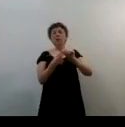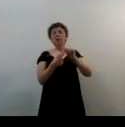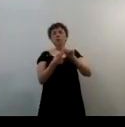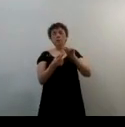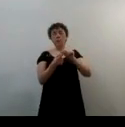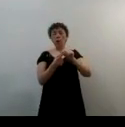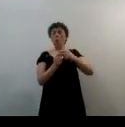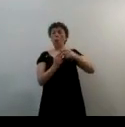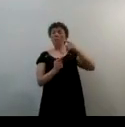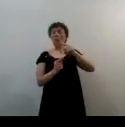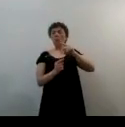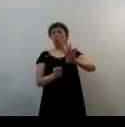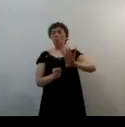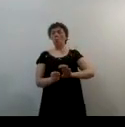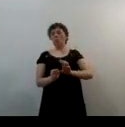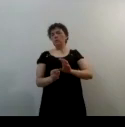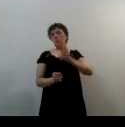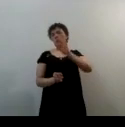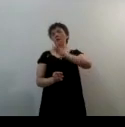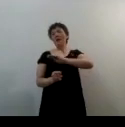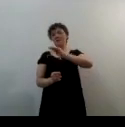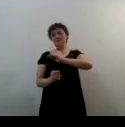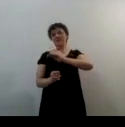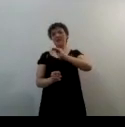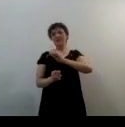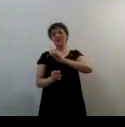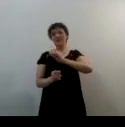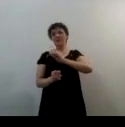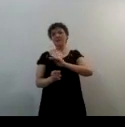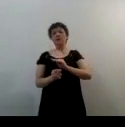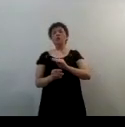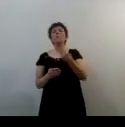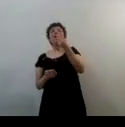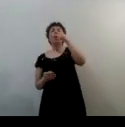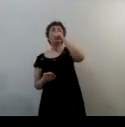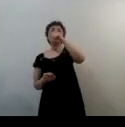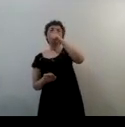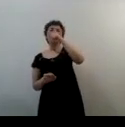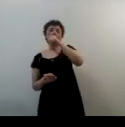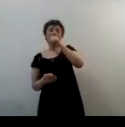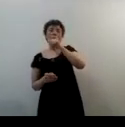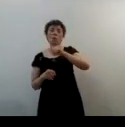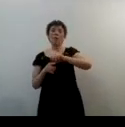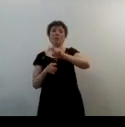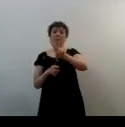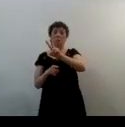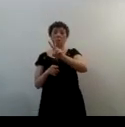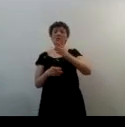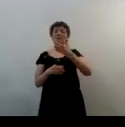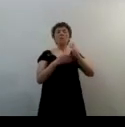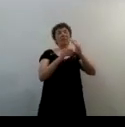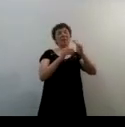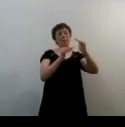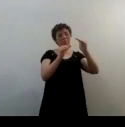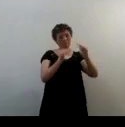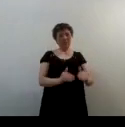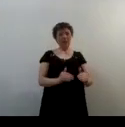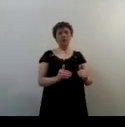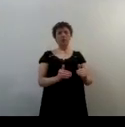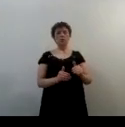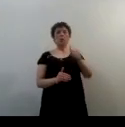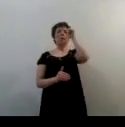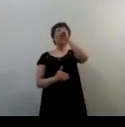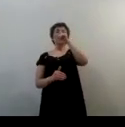todos los alimentos prácticamente. Entonces, 1000 veces mejor el vino, diabetes tipo 2 que la cerveza, y 1000 veces mejor el vino tinto. Pero